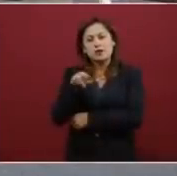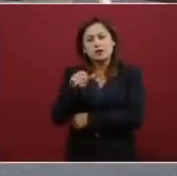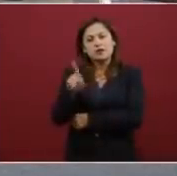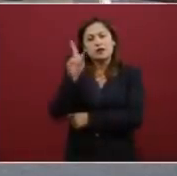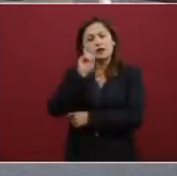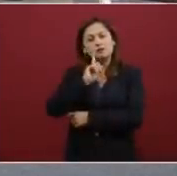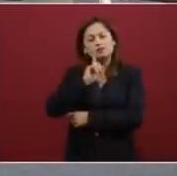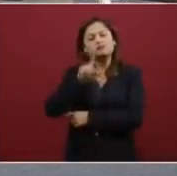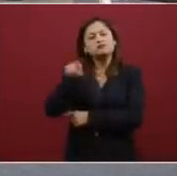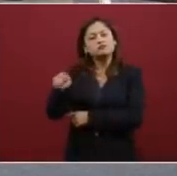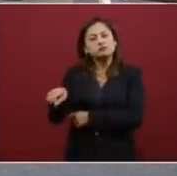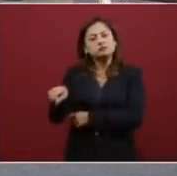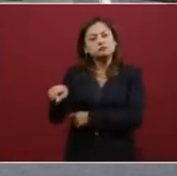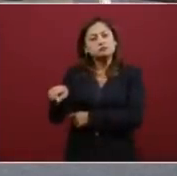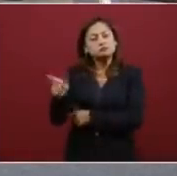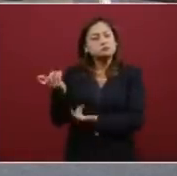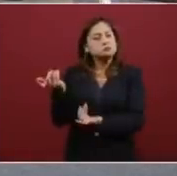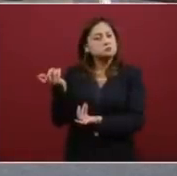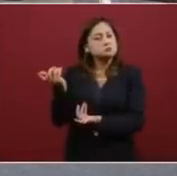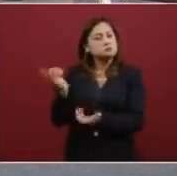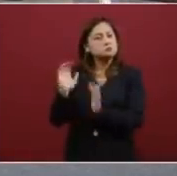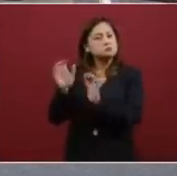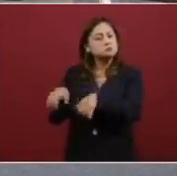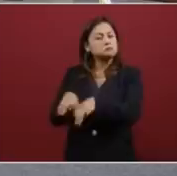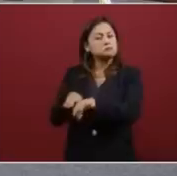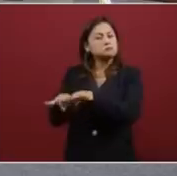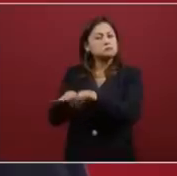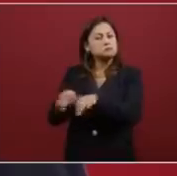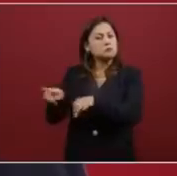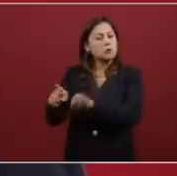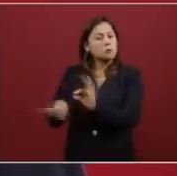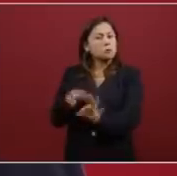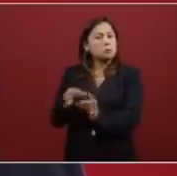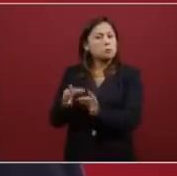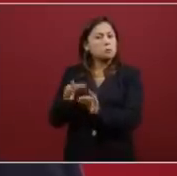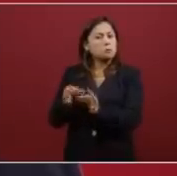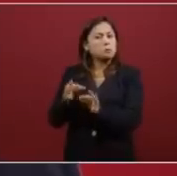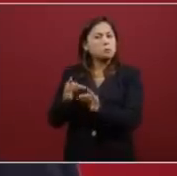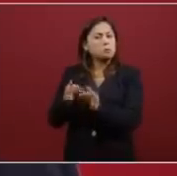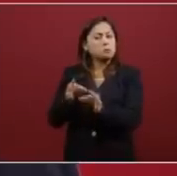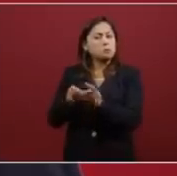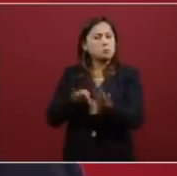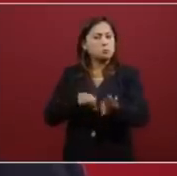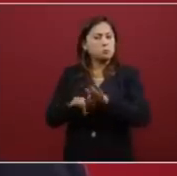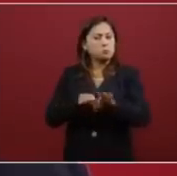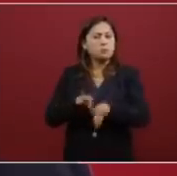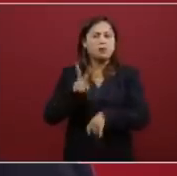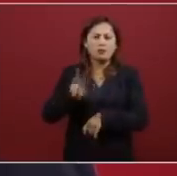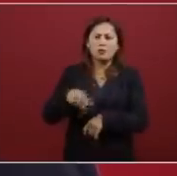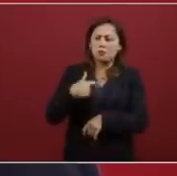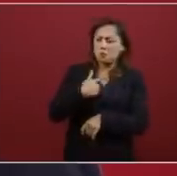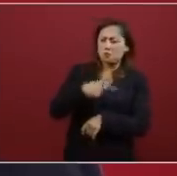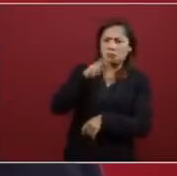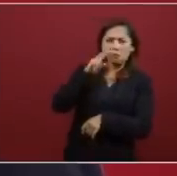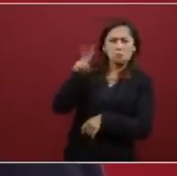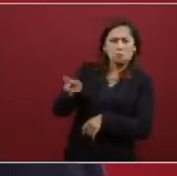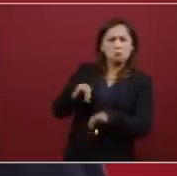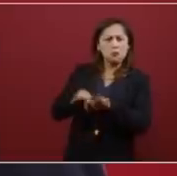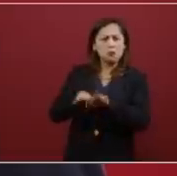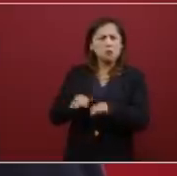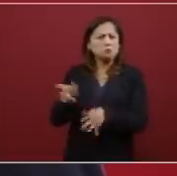está cumpliendo con su responsabilidad, estamos muy contentos con su trabajo.